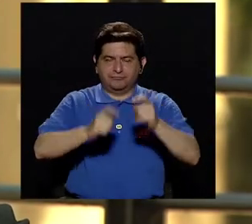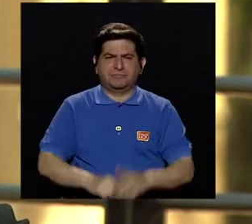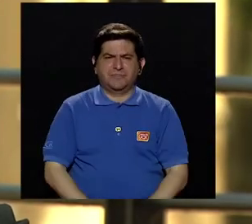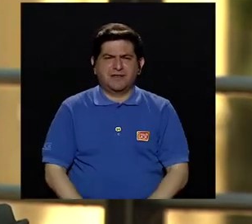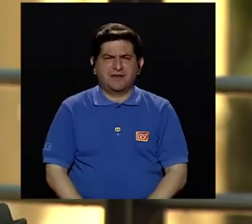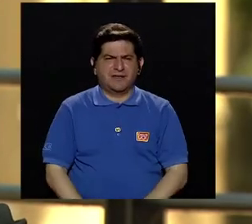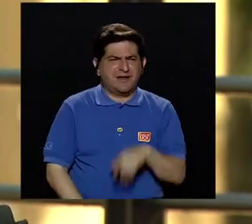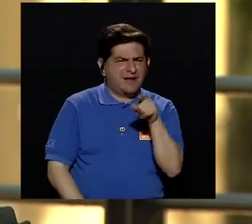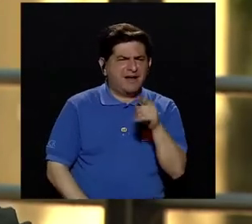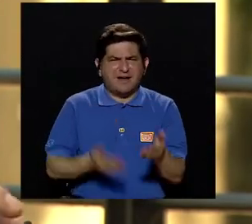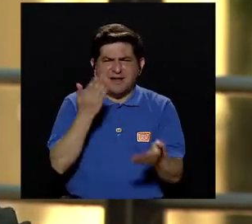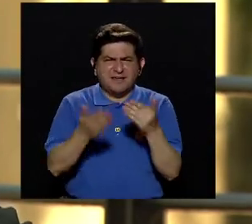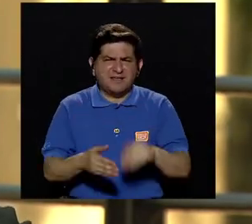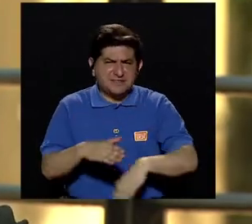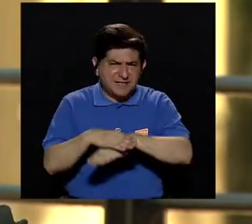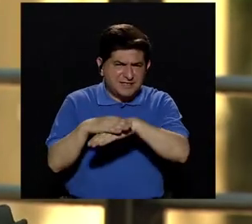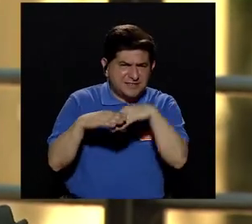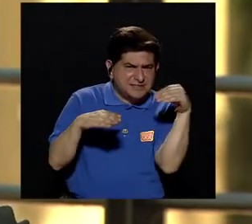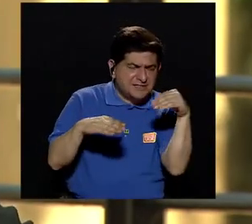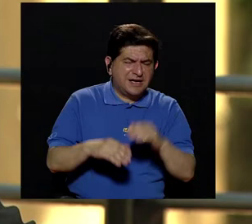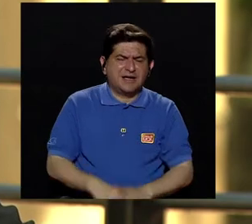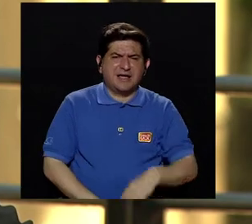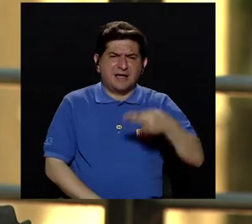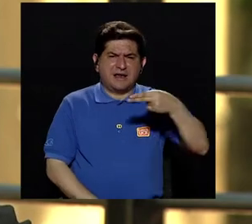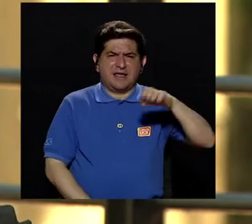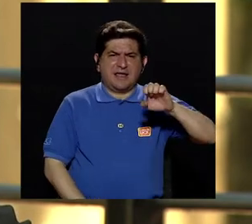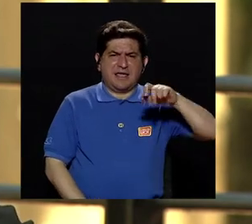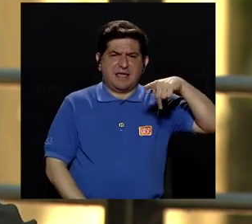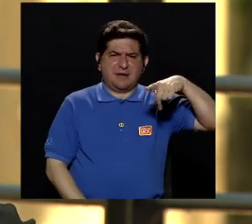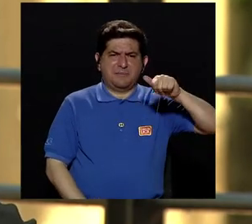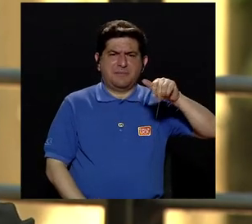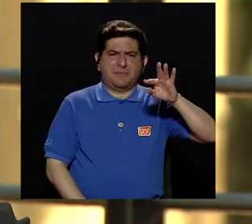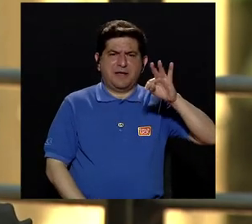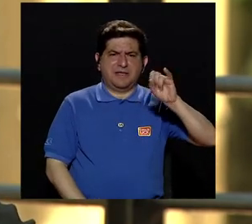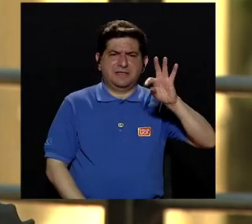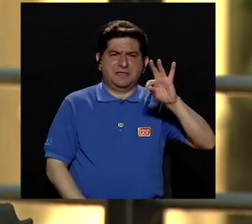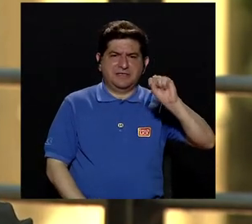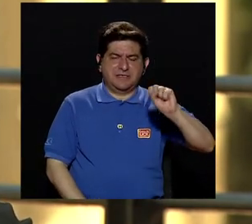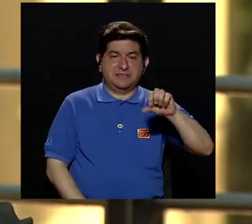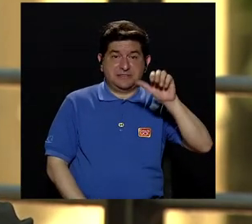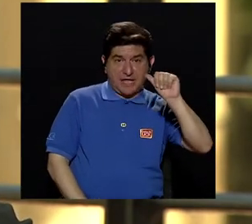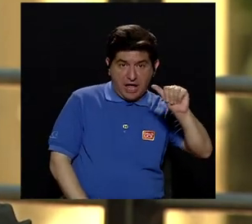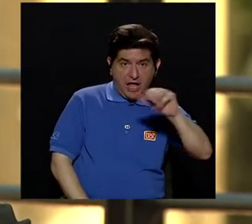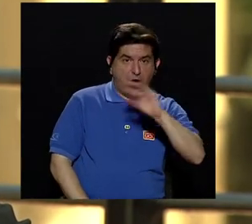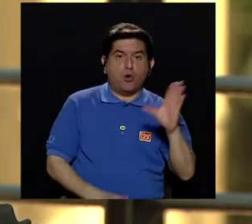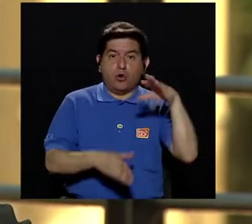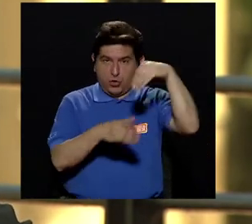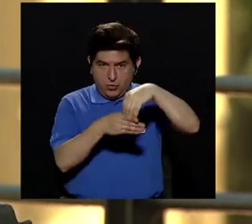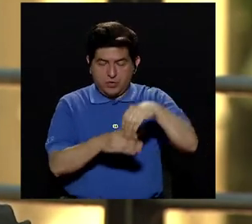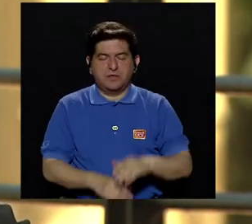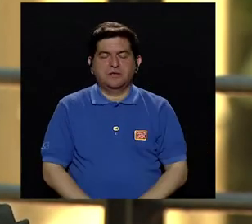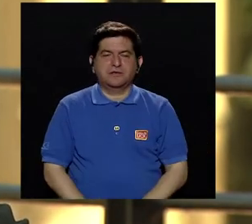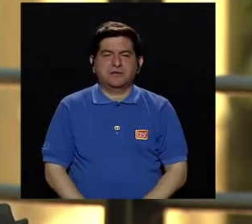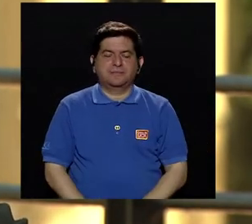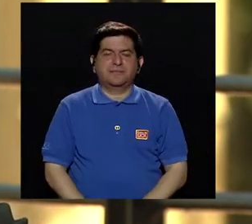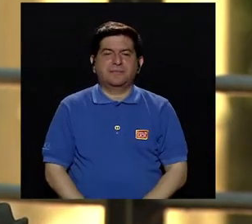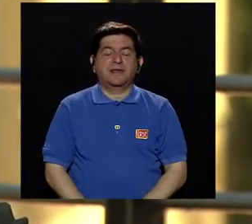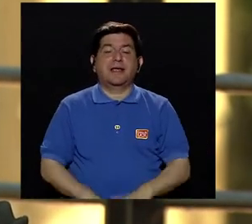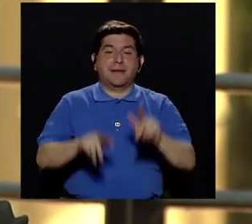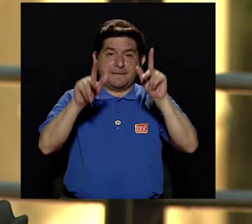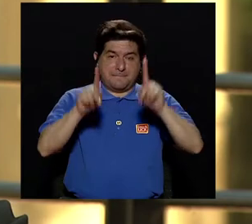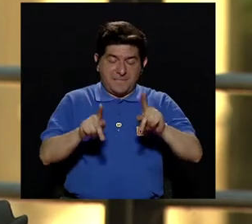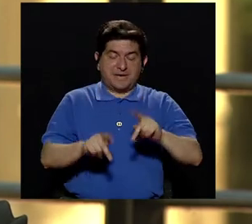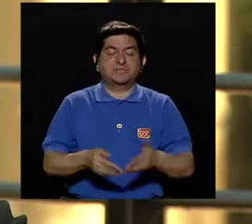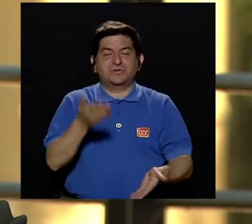Me quedó lo de hepatitis, ahí excluimos la hepatitis A, me imagino, o también está incorporada. No, correcto. La hepatitis por la